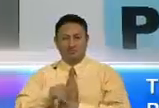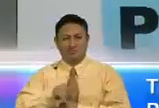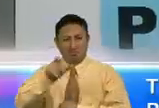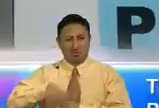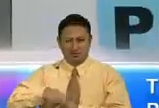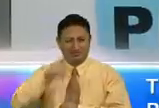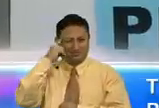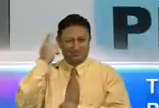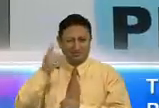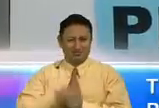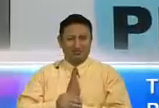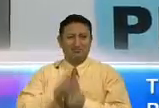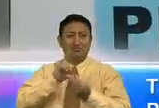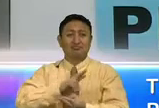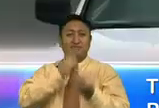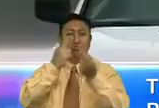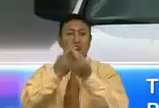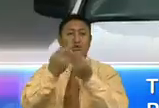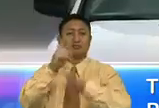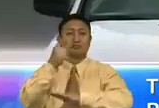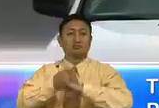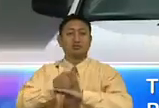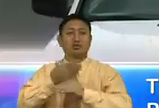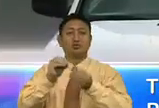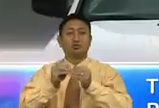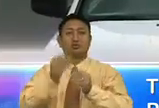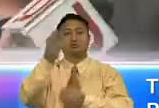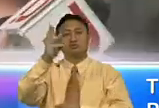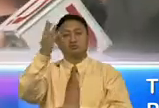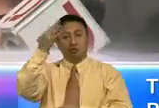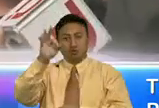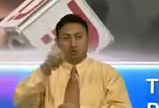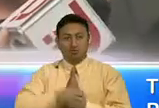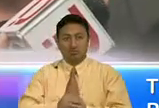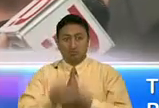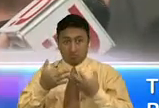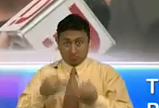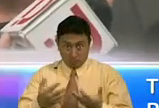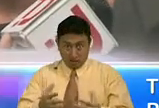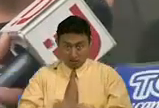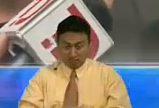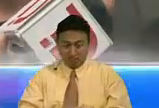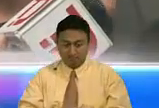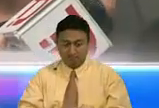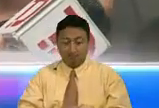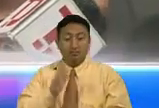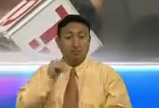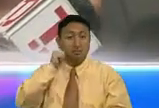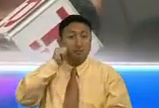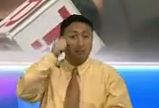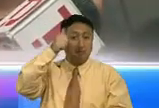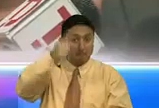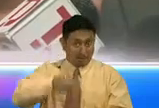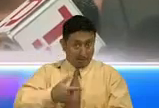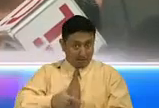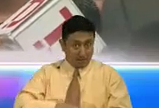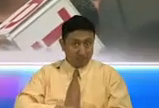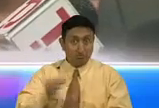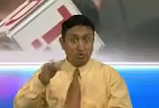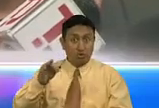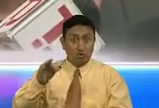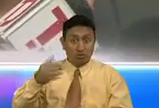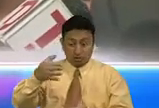una reforma al decreto 619, pero no existe nada en concreto aún. Nosotros esperaremos el día de mañana el documento por